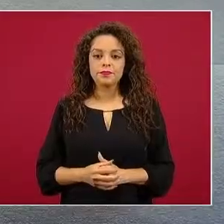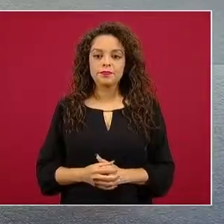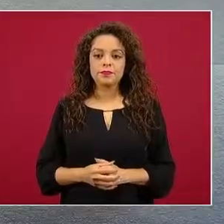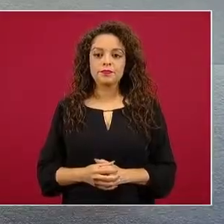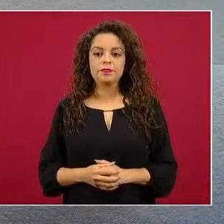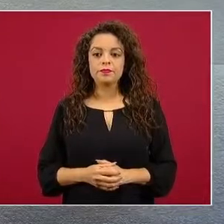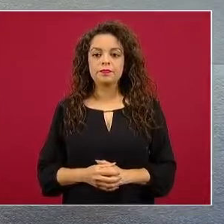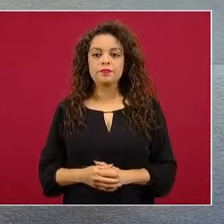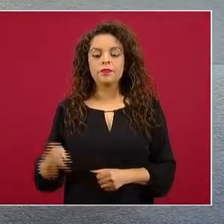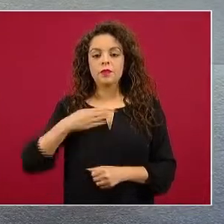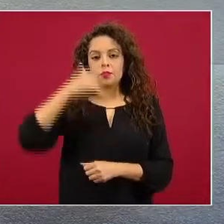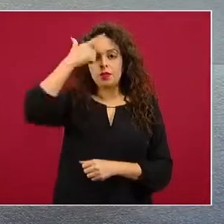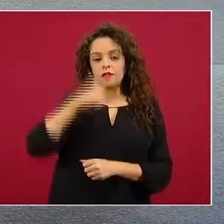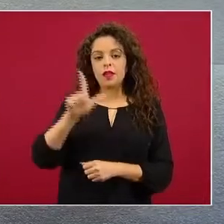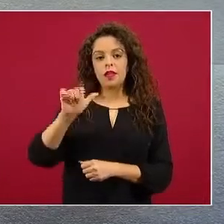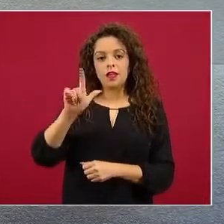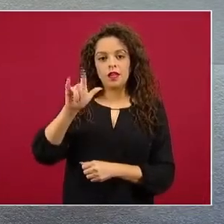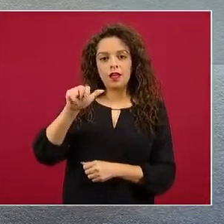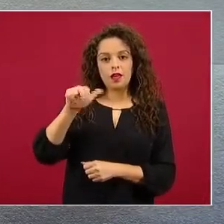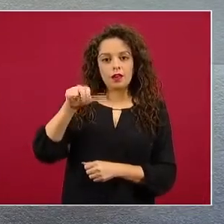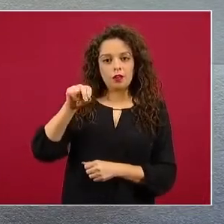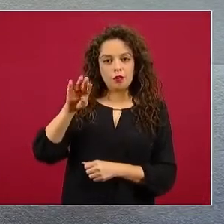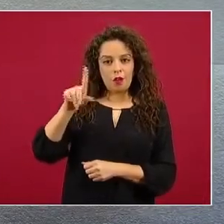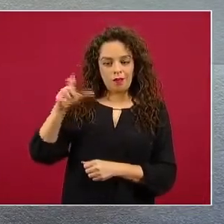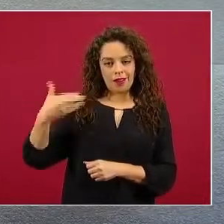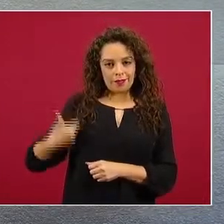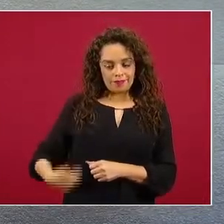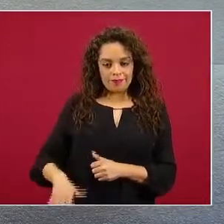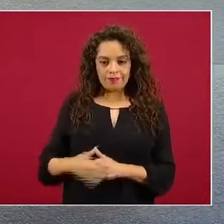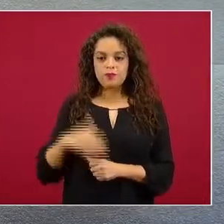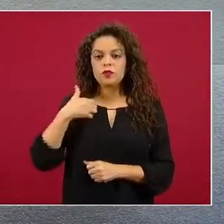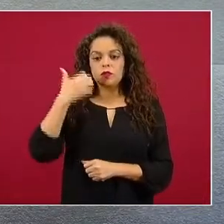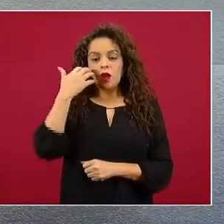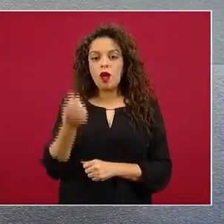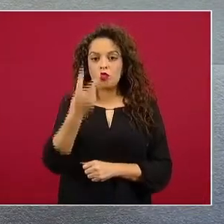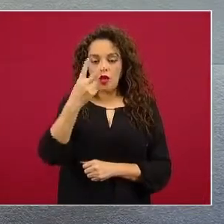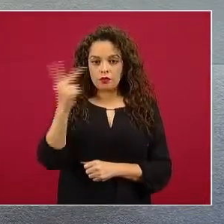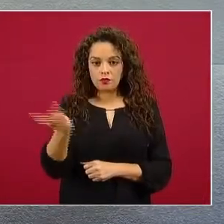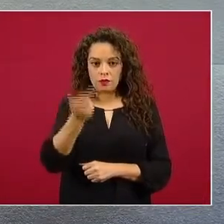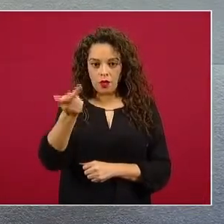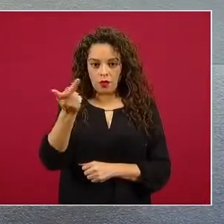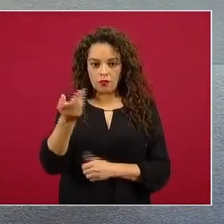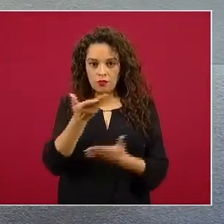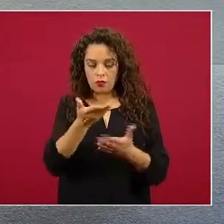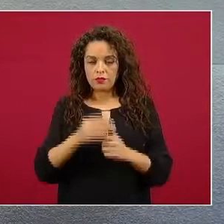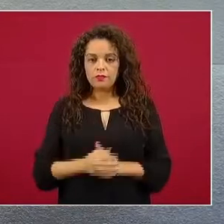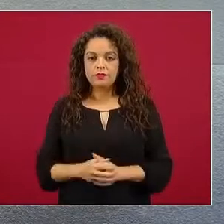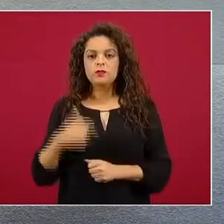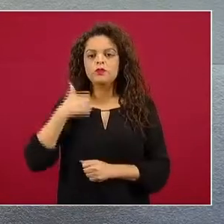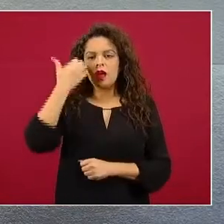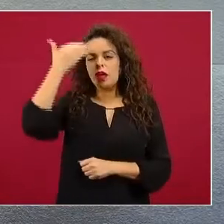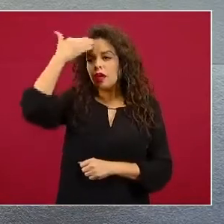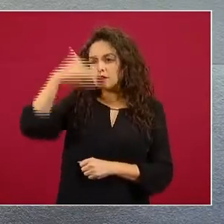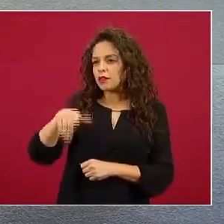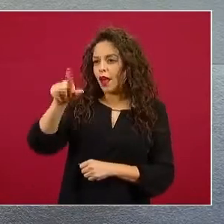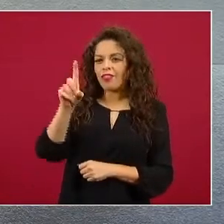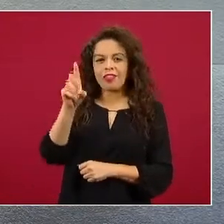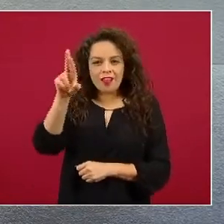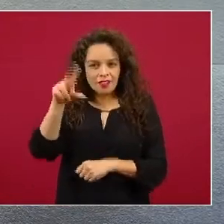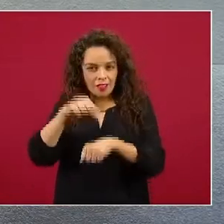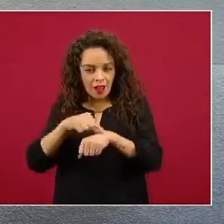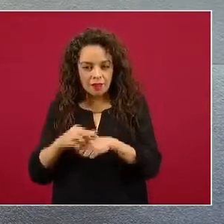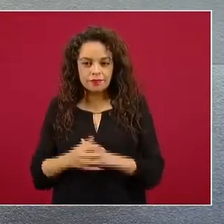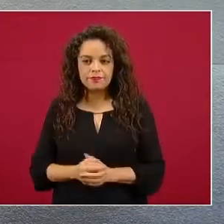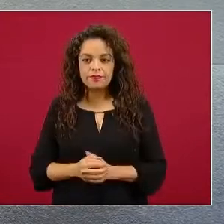Buenas noches, Liliana Noble de Pulso Saludable. Tengo dos preguntas para su invitado. Quisiera saber, doctor, de